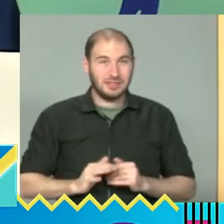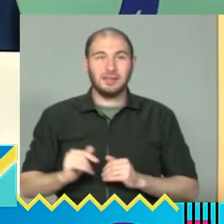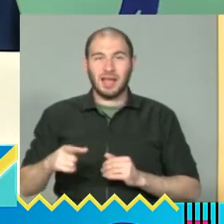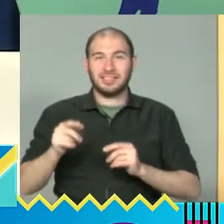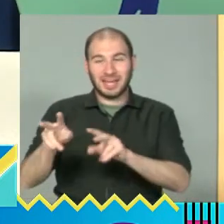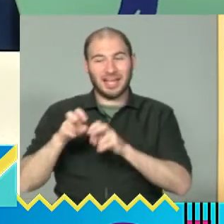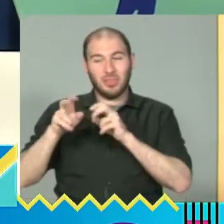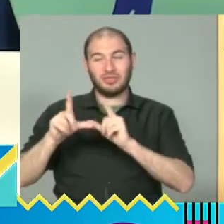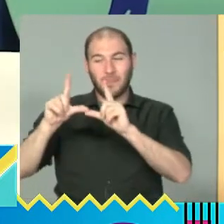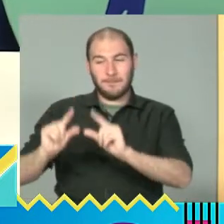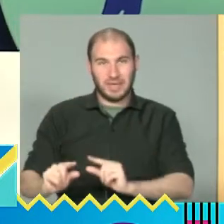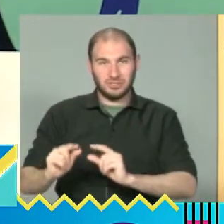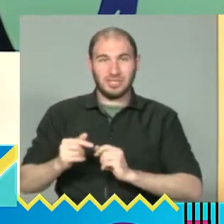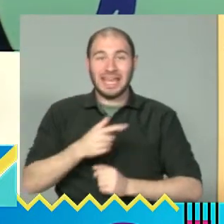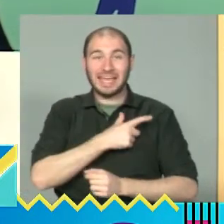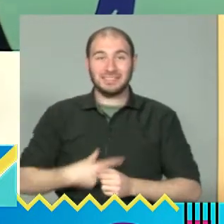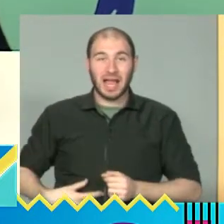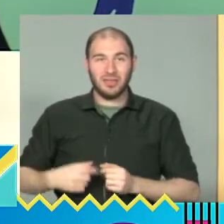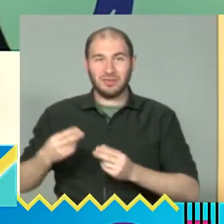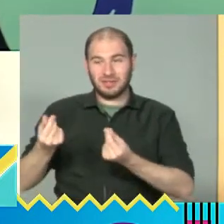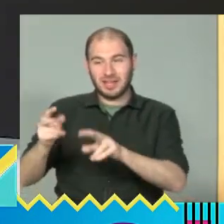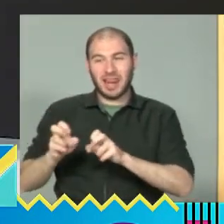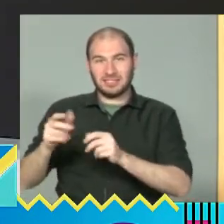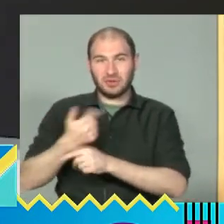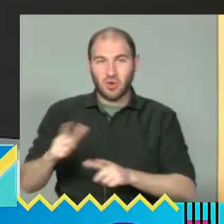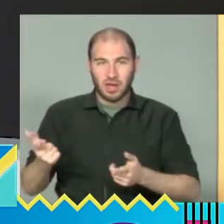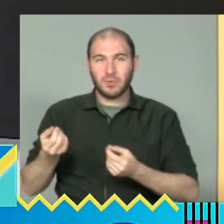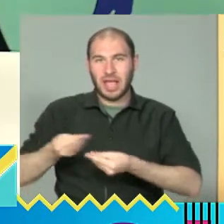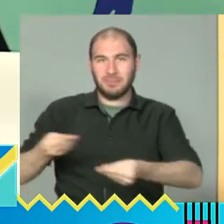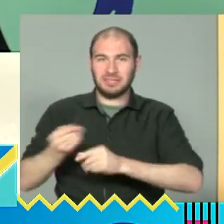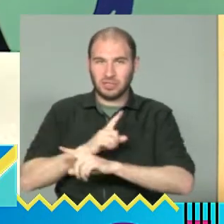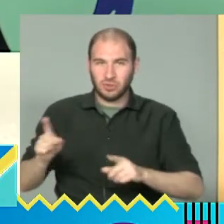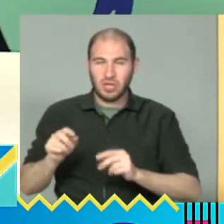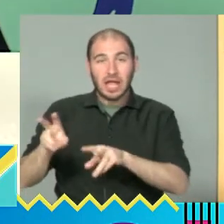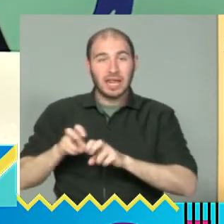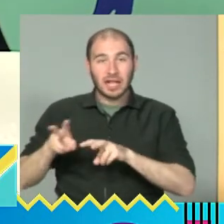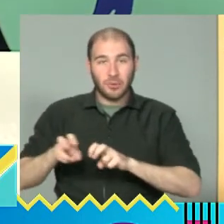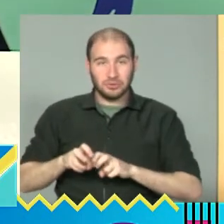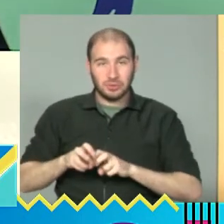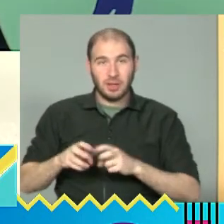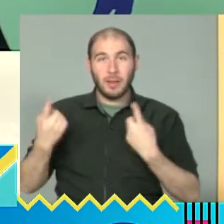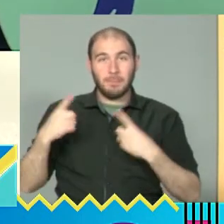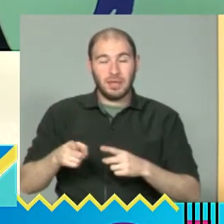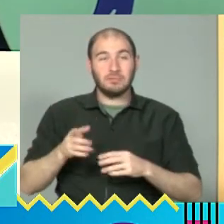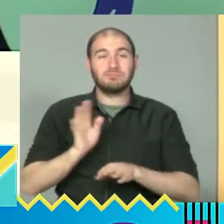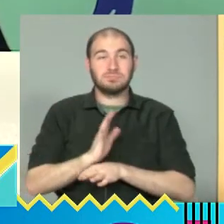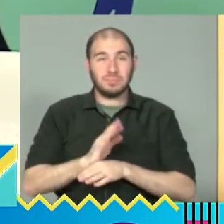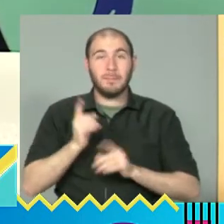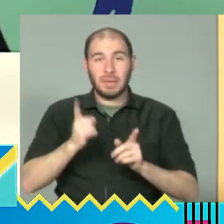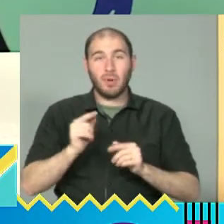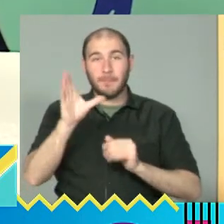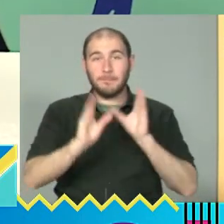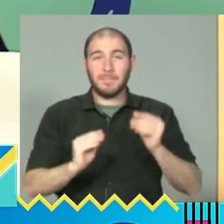es la recaudación del Claro. Estado. El Estado ganancia no tiene. Sí, no porque tiene, no es claro, una empresa. recaudo. La recaudación, bueno, pero eso obligaría, como hicieron los